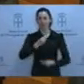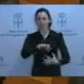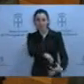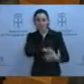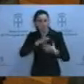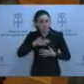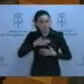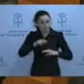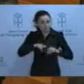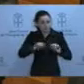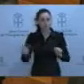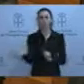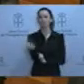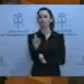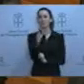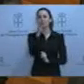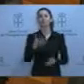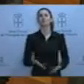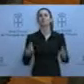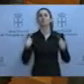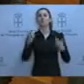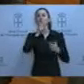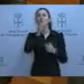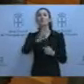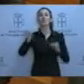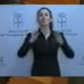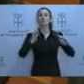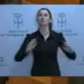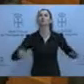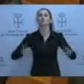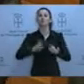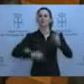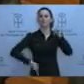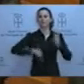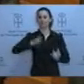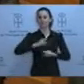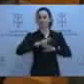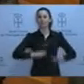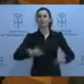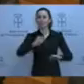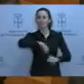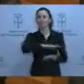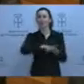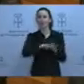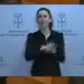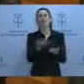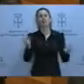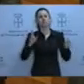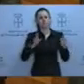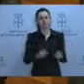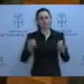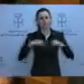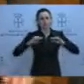exclusiva al Principado, sino a los órganos de gobierno de la Fundación. Y en este sentido, ya hemos hablado muchas veces de